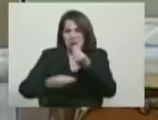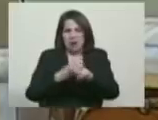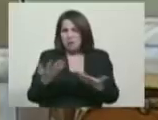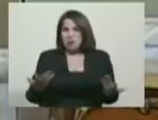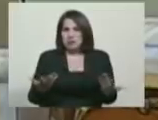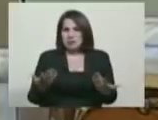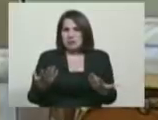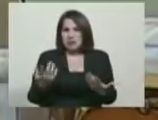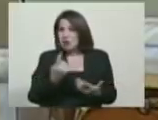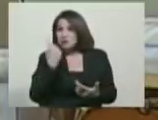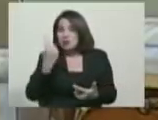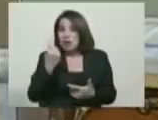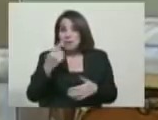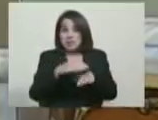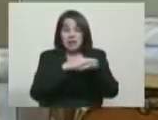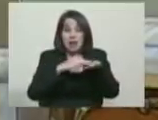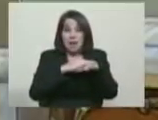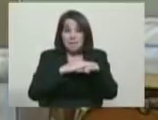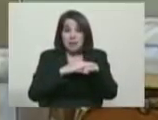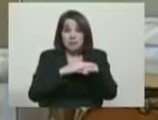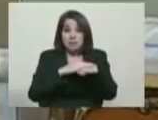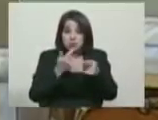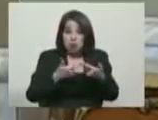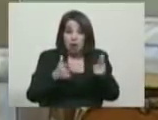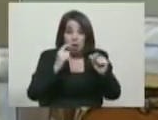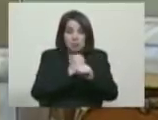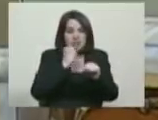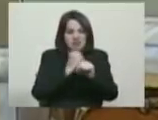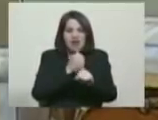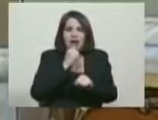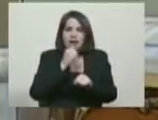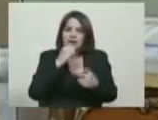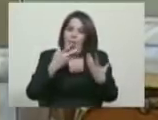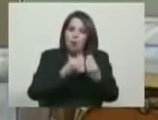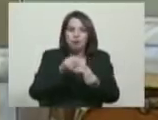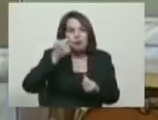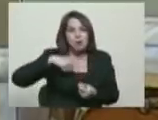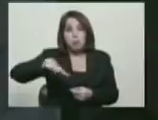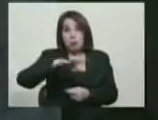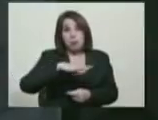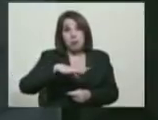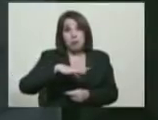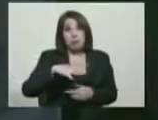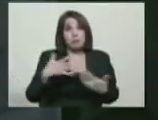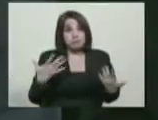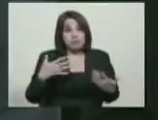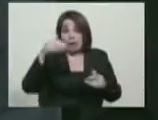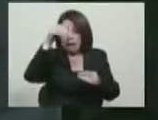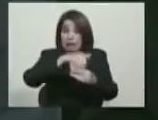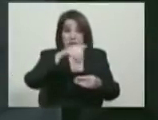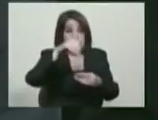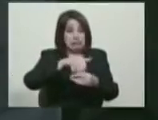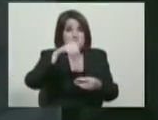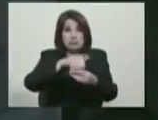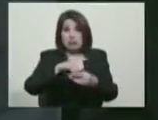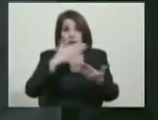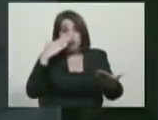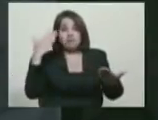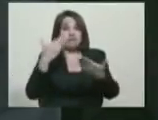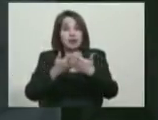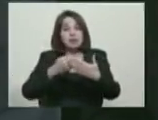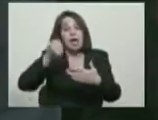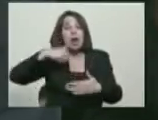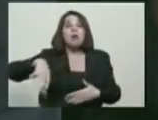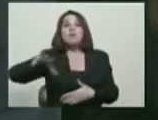pedir permiso es una persona, una autoridad, es nuestro pueblo. De elecciones a elecciones, nos ponemos delante de nuestro pueblo,